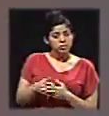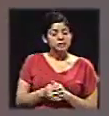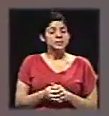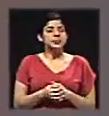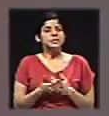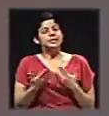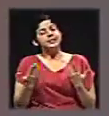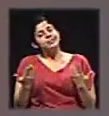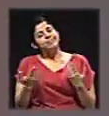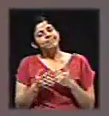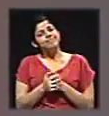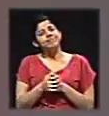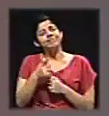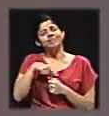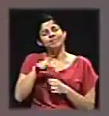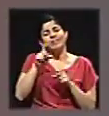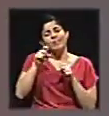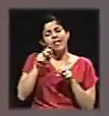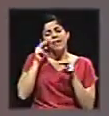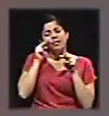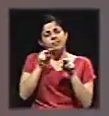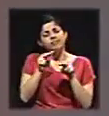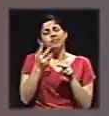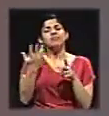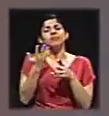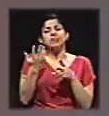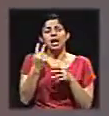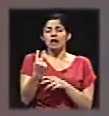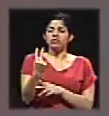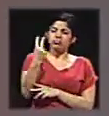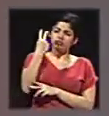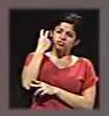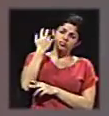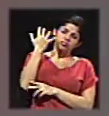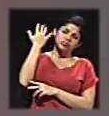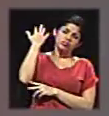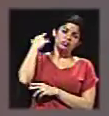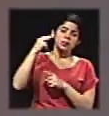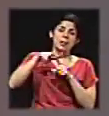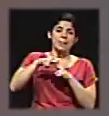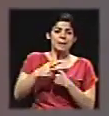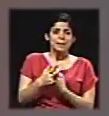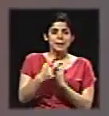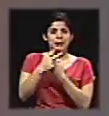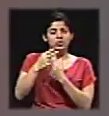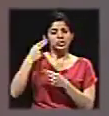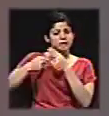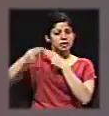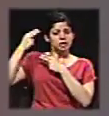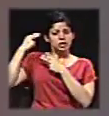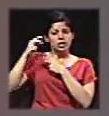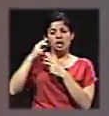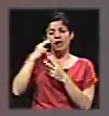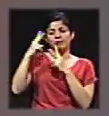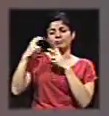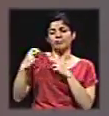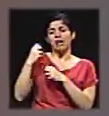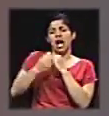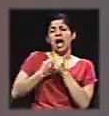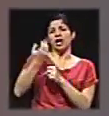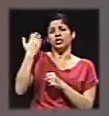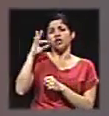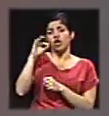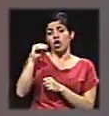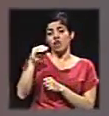Pues... hay que echar un poco la mirada hacia atrás, cuando empezó esta historia, ¿verdad? Y tenemos que remontarnos a los años 90, a la